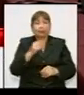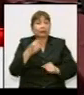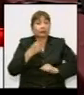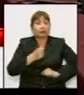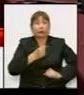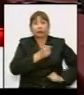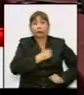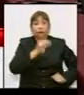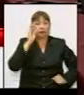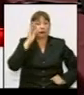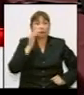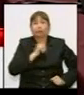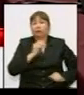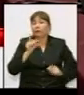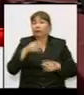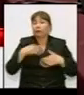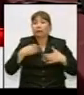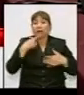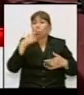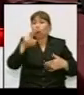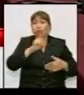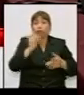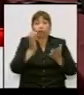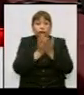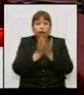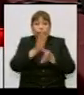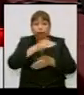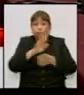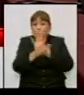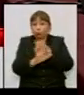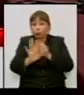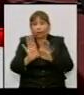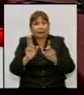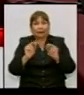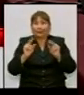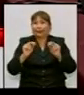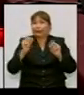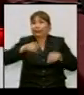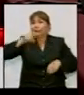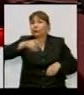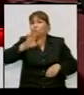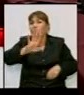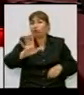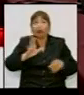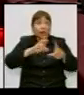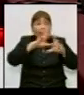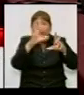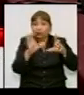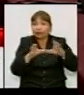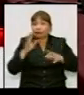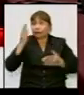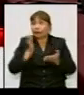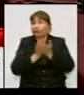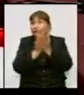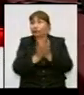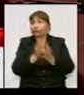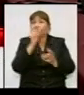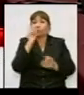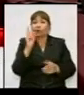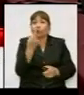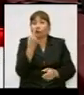Ejército, ni la Marina pueden ir de frente y decirle, ¿sabes qué? Nosotros lo vamos a proteger. Y necesitamos entrar a sus redes. Primero hay que crear un estado de